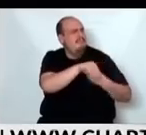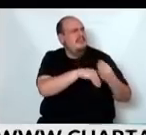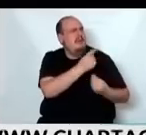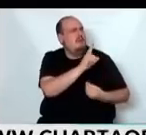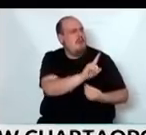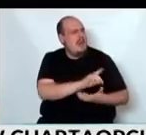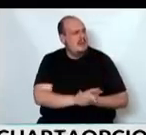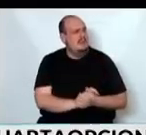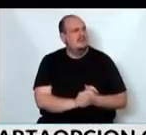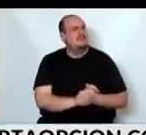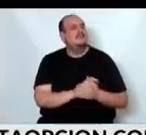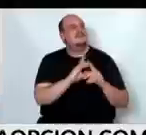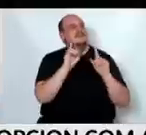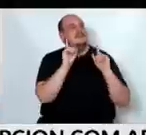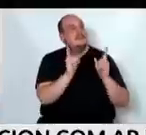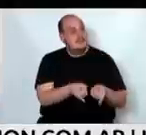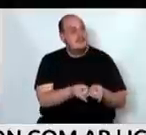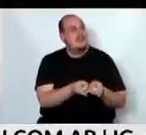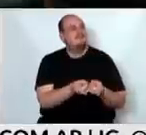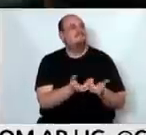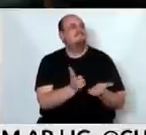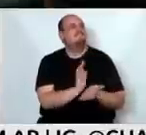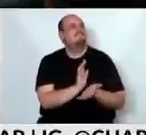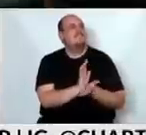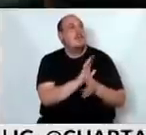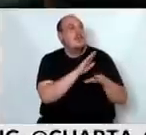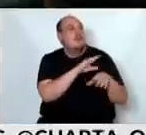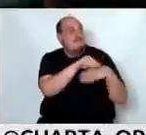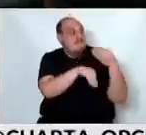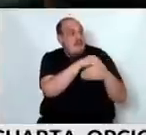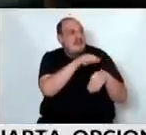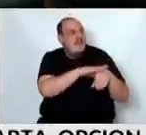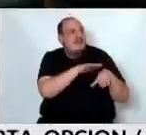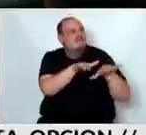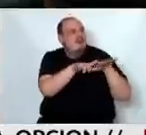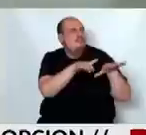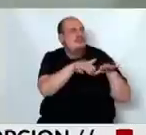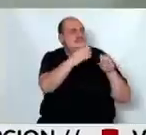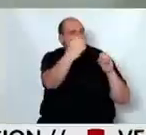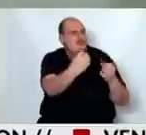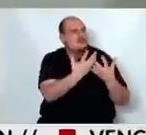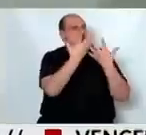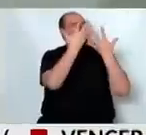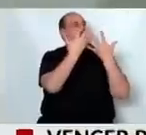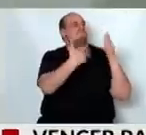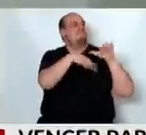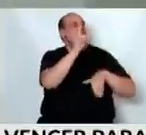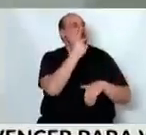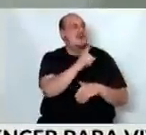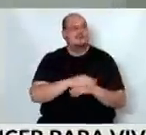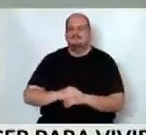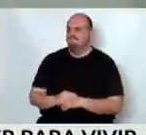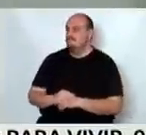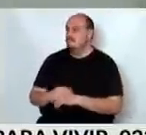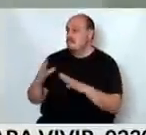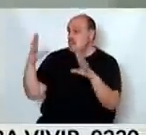¿Y cuál es también el instante más luminoso, si es que lo hay en ese proceso? Oscuro, empezás